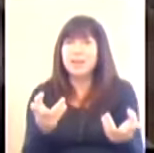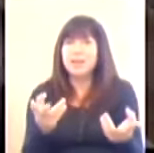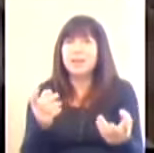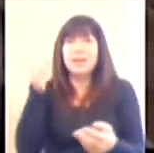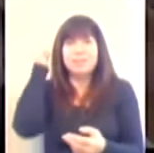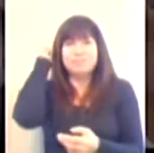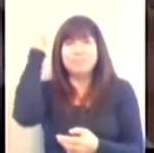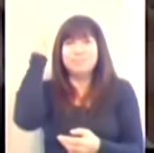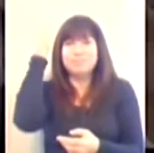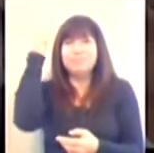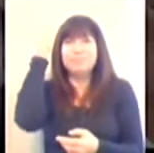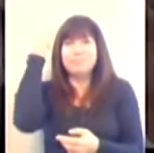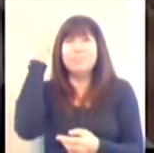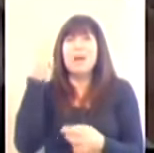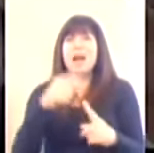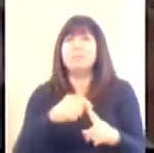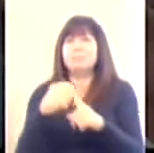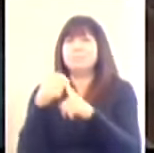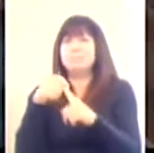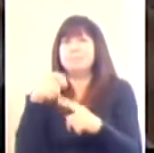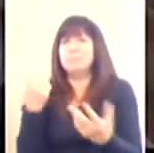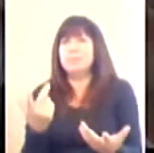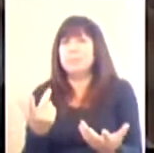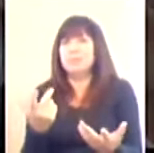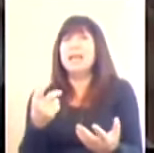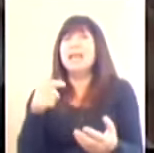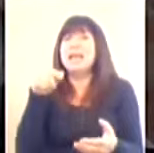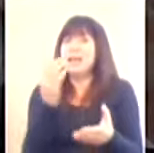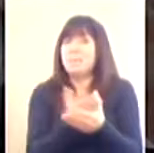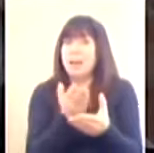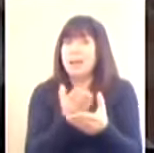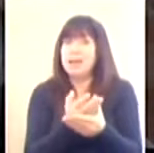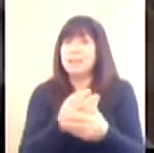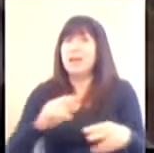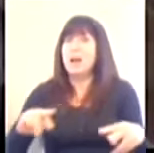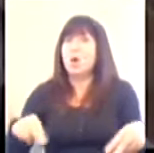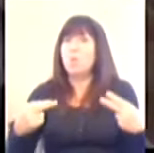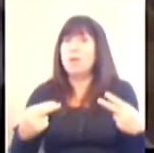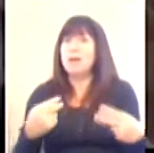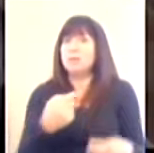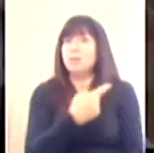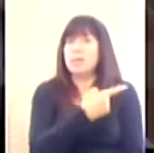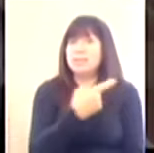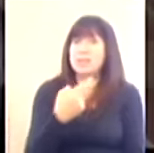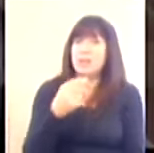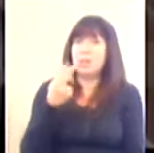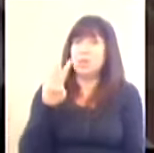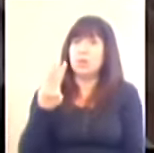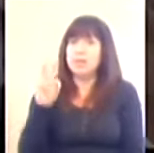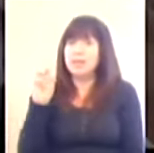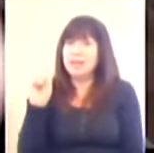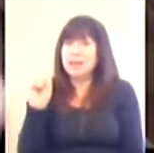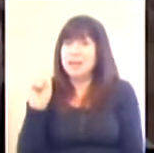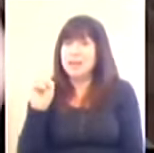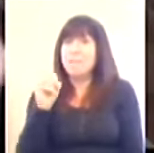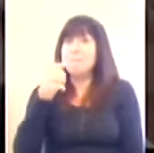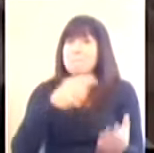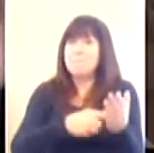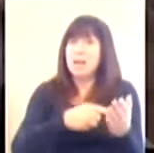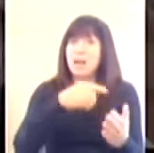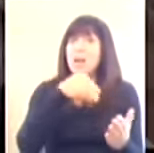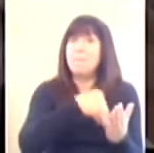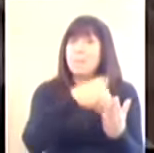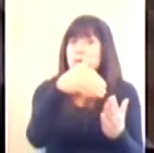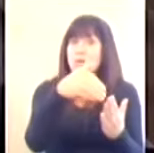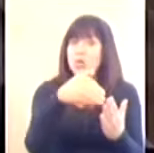combustión interna. Y ese país, en su paquete de recuperación de 130 billones, o sea, 130 mil millones